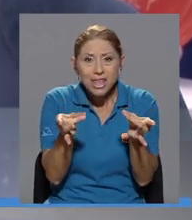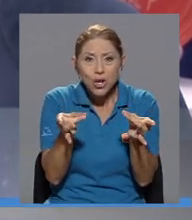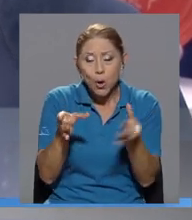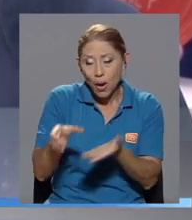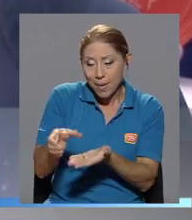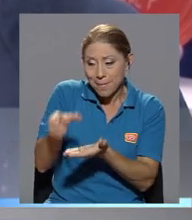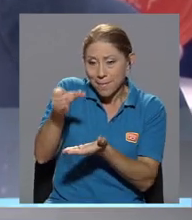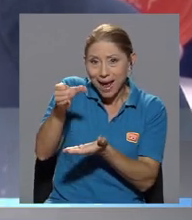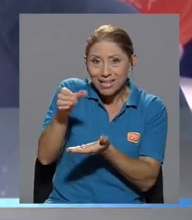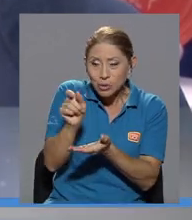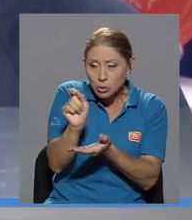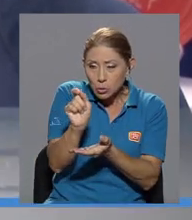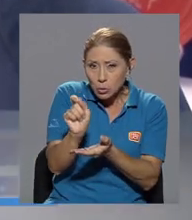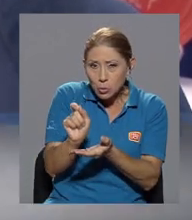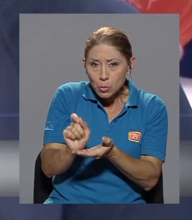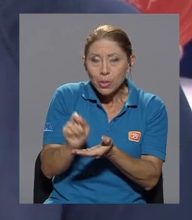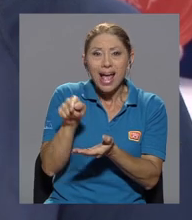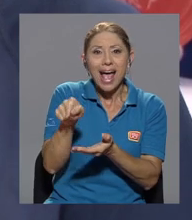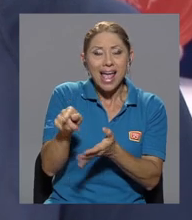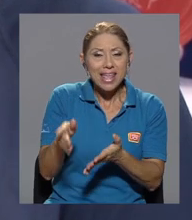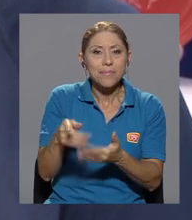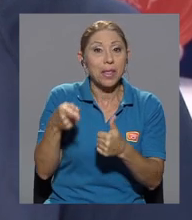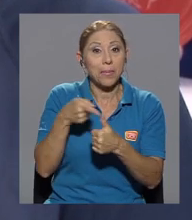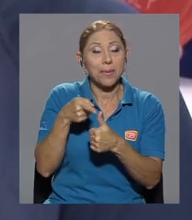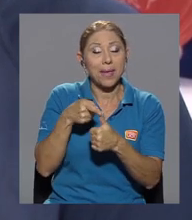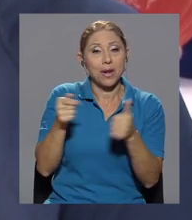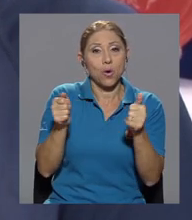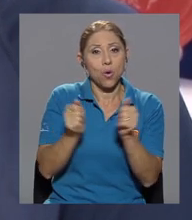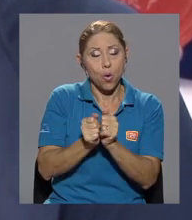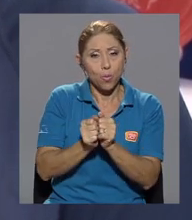lo que hacemos es primero